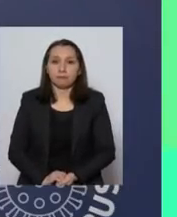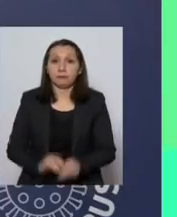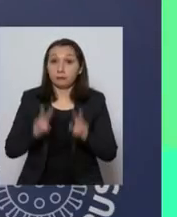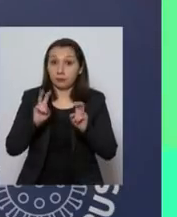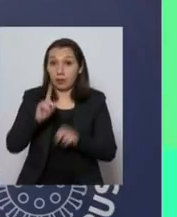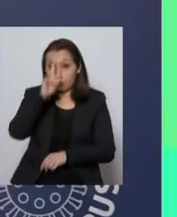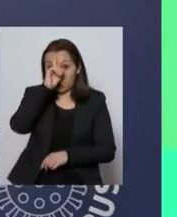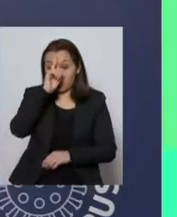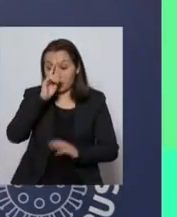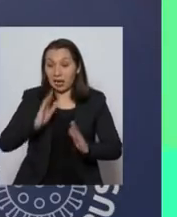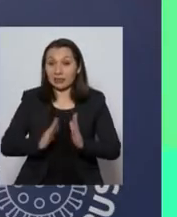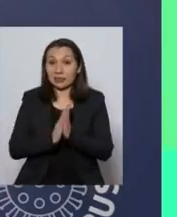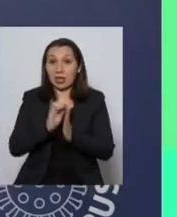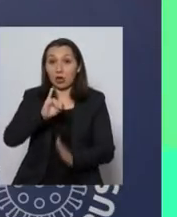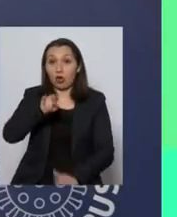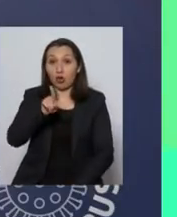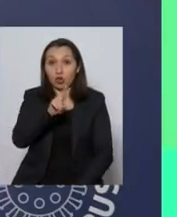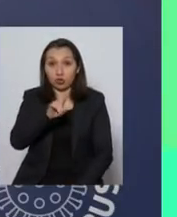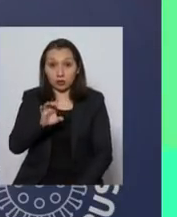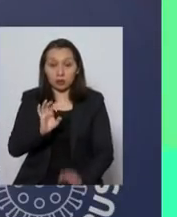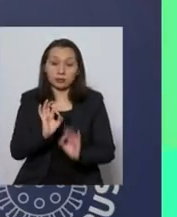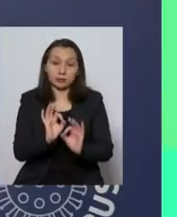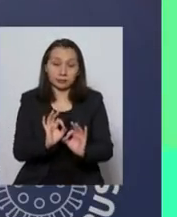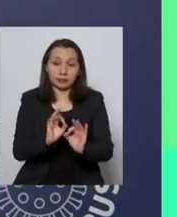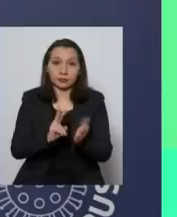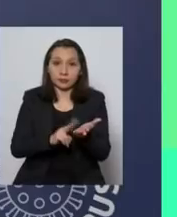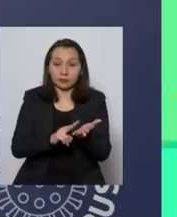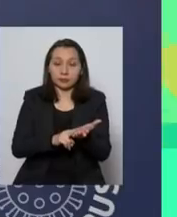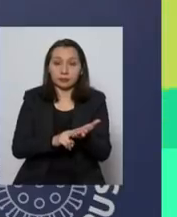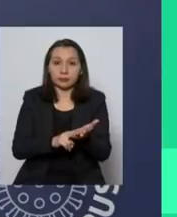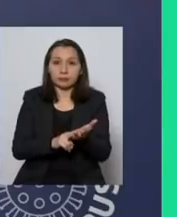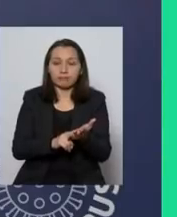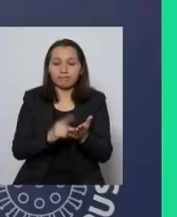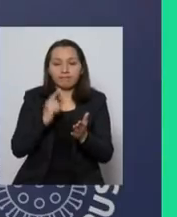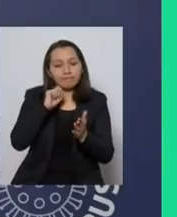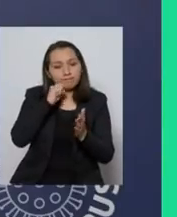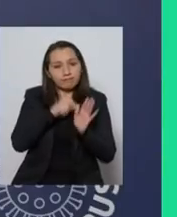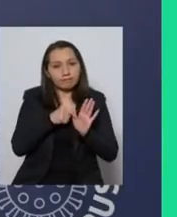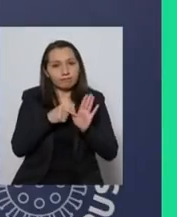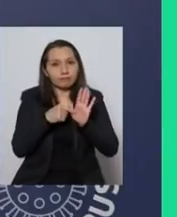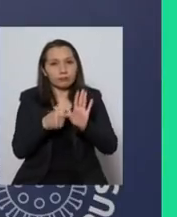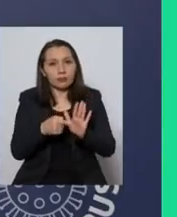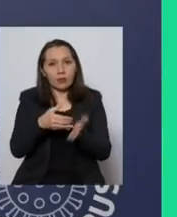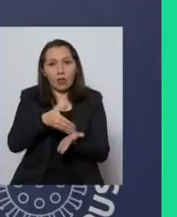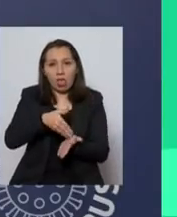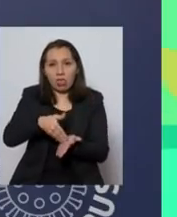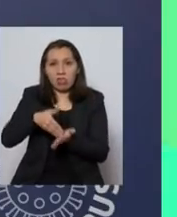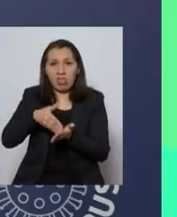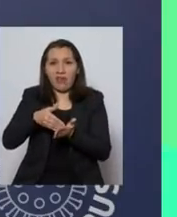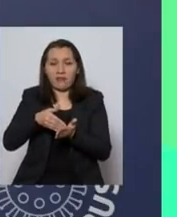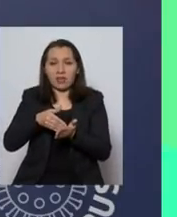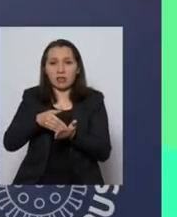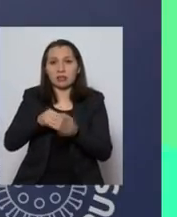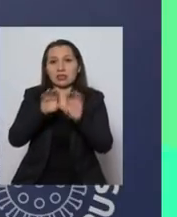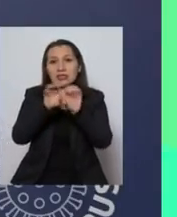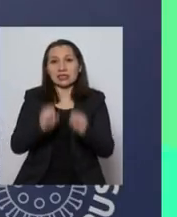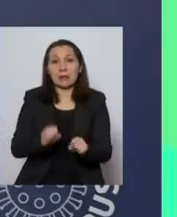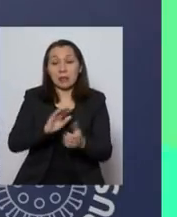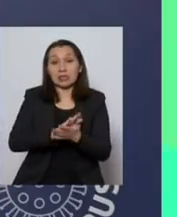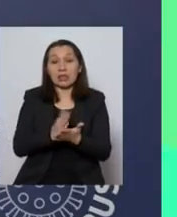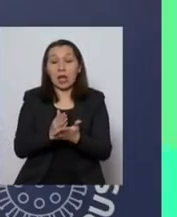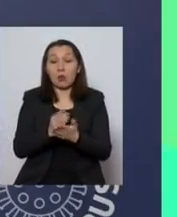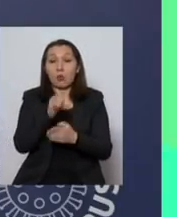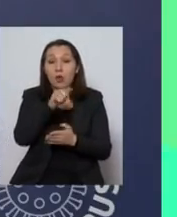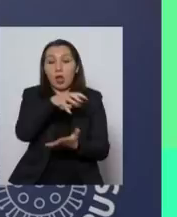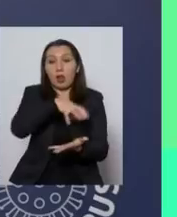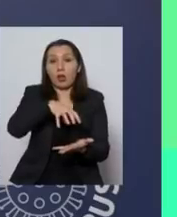al Hospital San José, que evidentemente representa una debilidad estructural del sistema de salud en